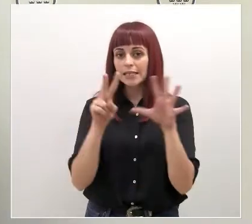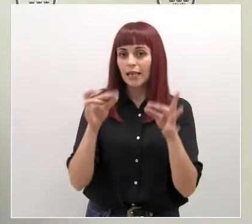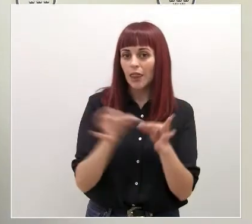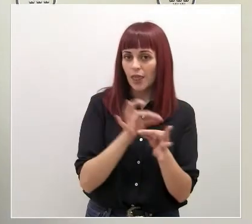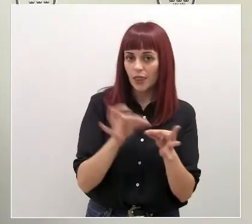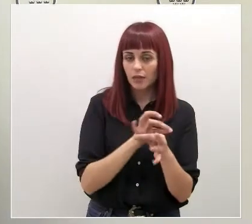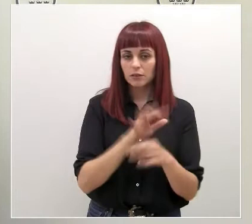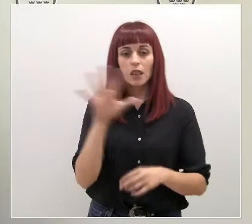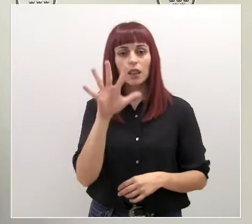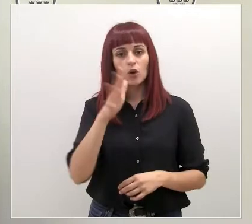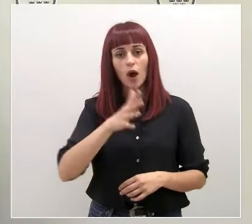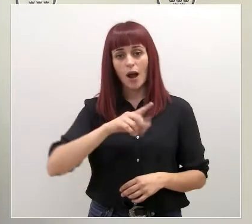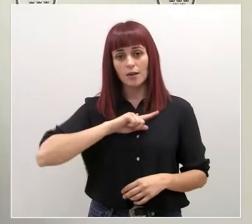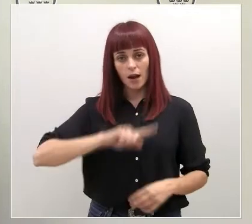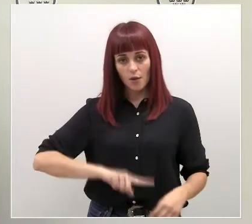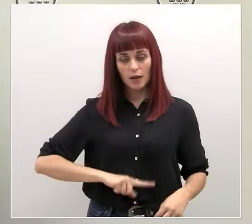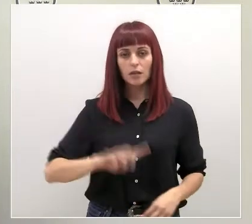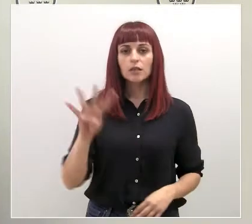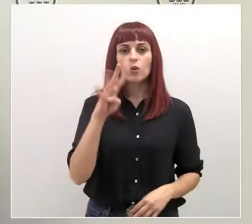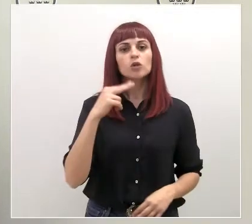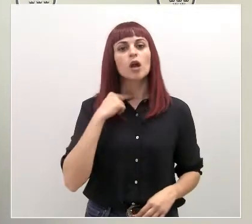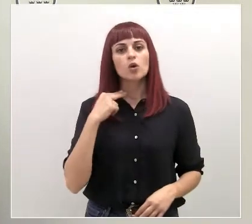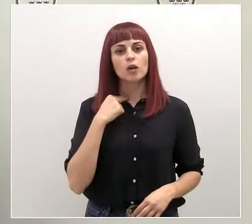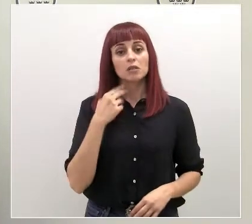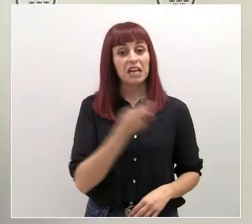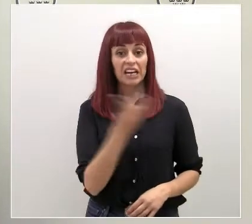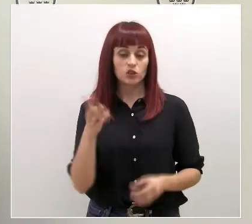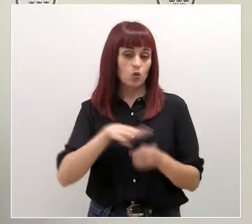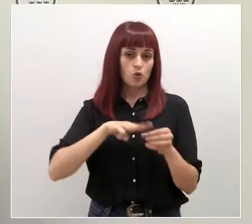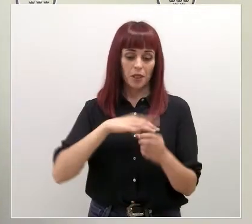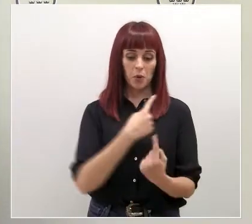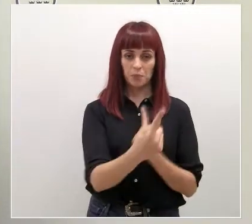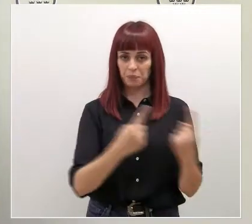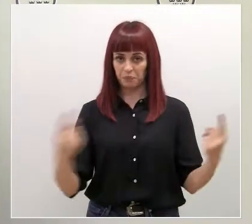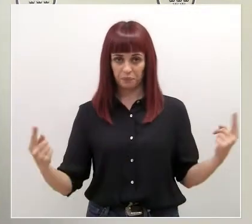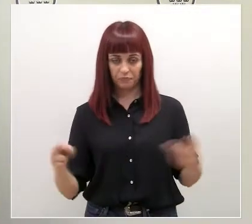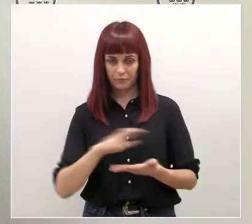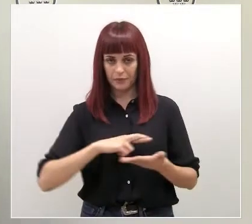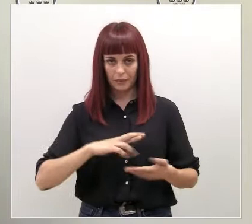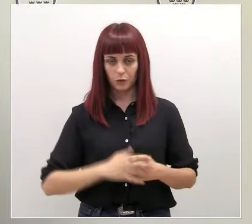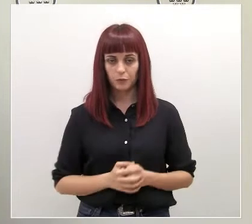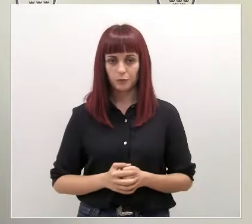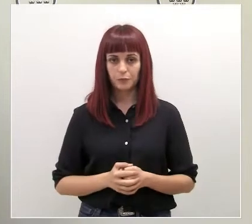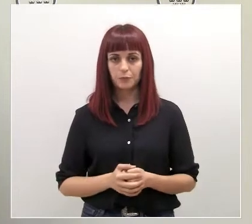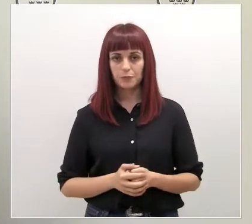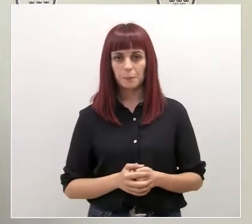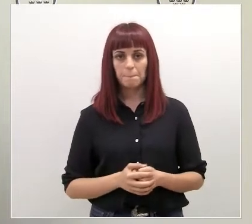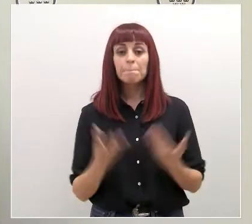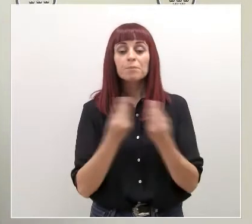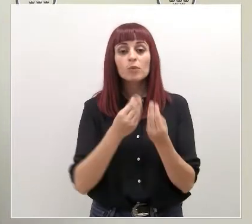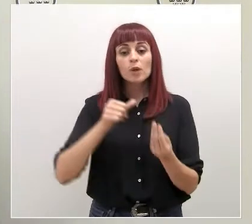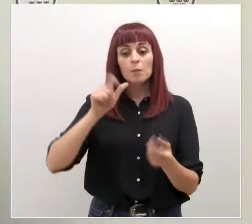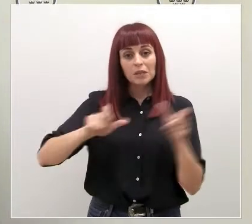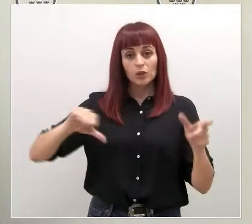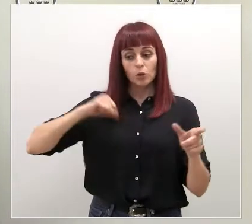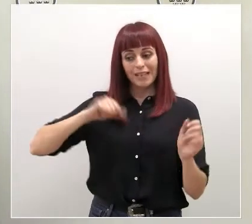Cieza, 5 a Caravaca y 4 a Lorca, el resto repartidos por los diferentes municipios de la región. El número de ingresos